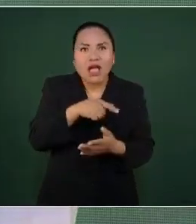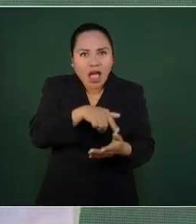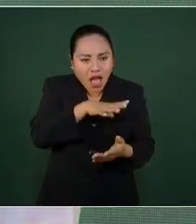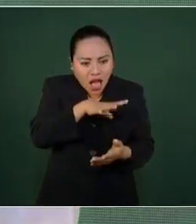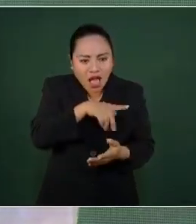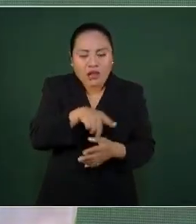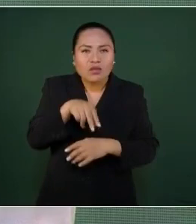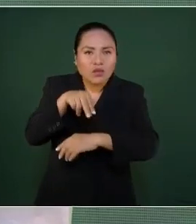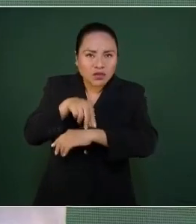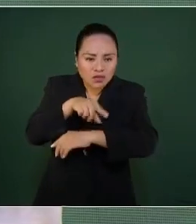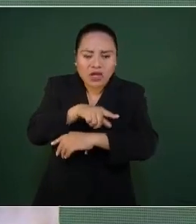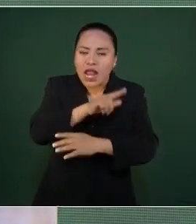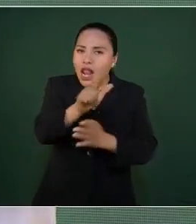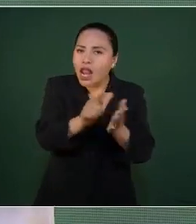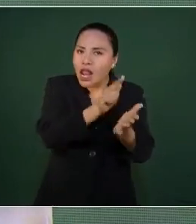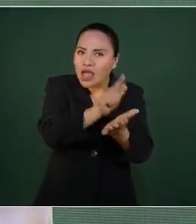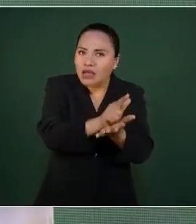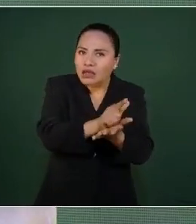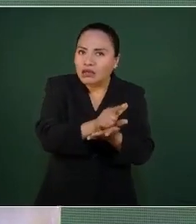escrito, pero